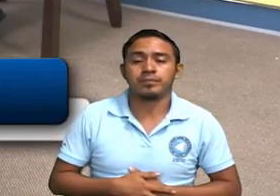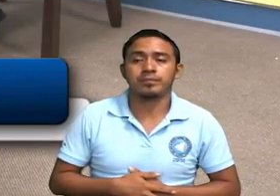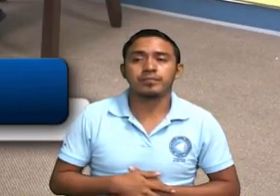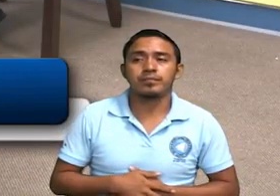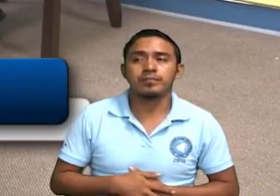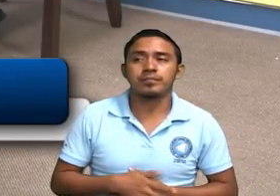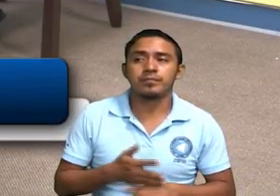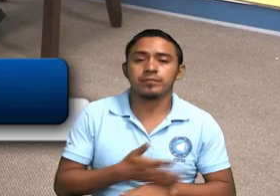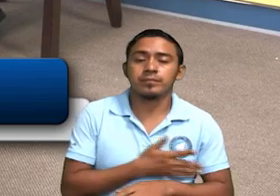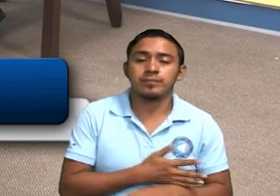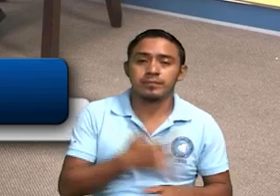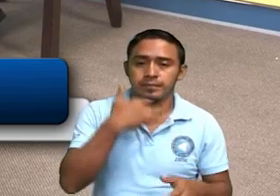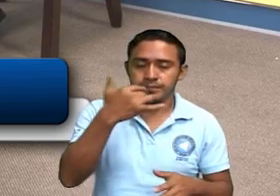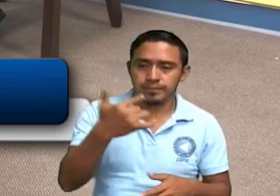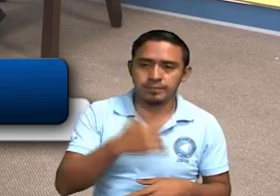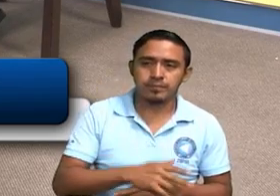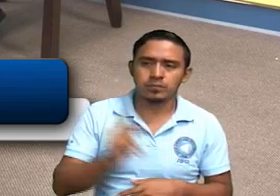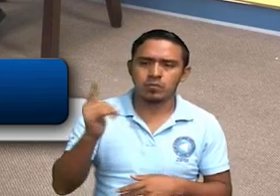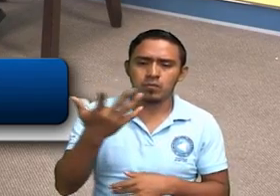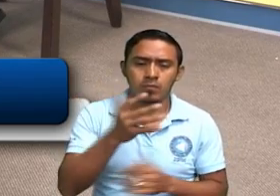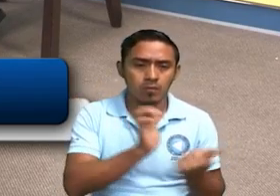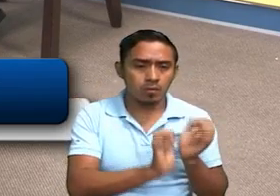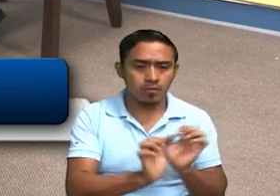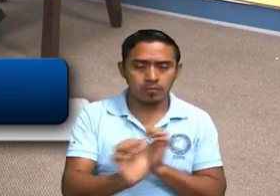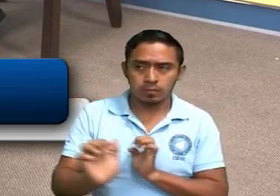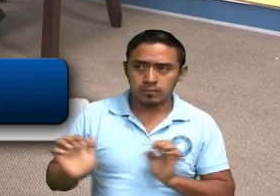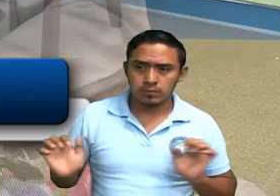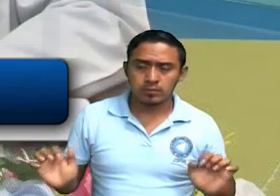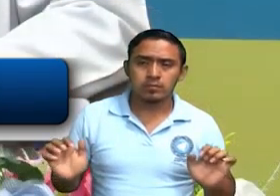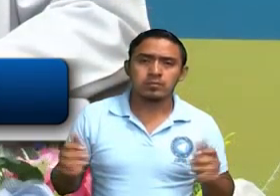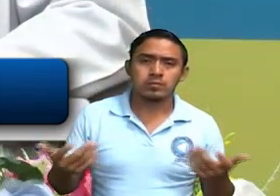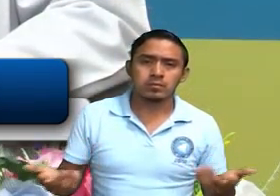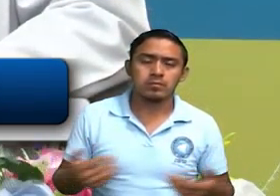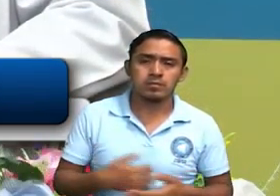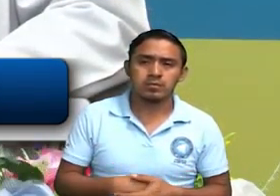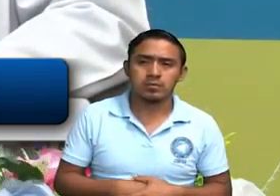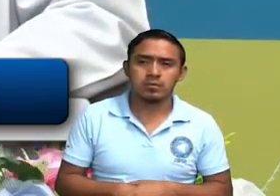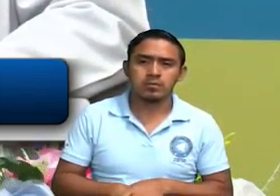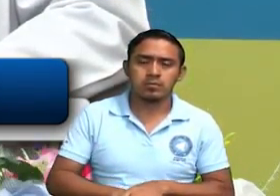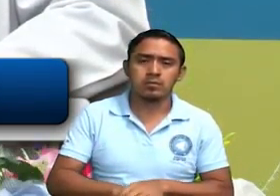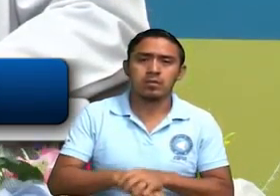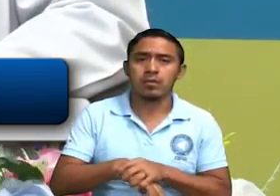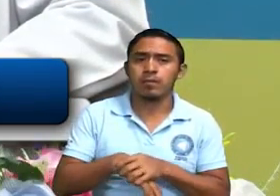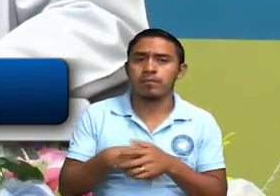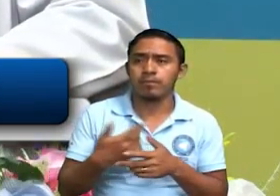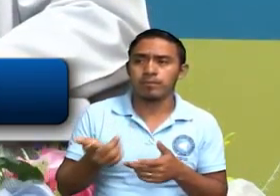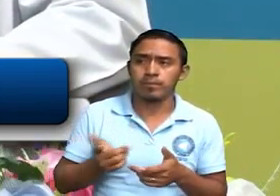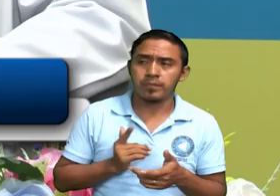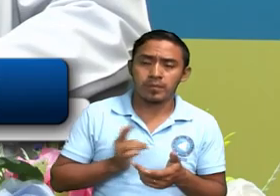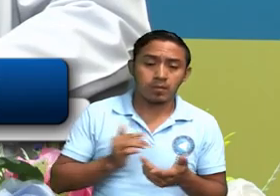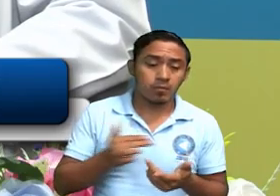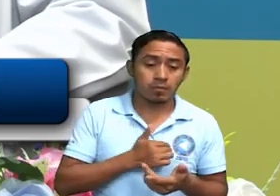te mencionaba, no todos los niños tienen criterio de hacerle su tamizaje.